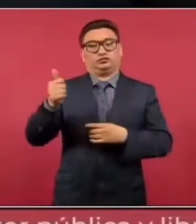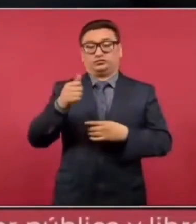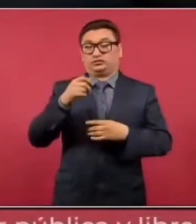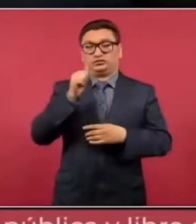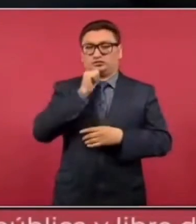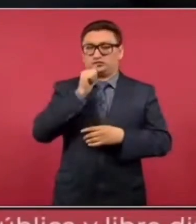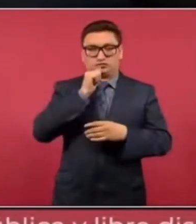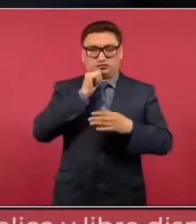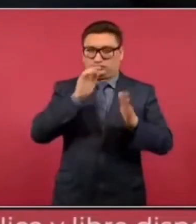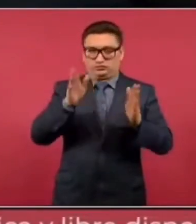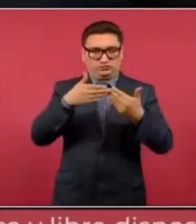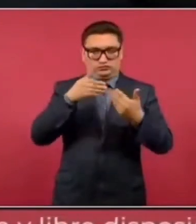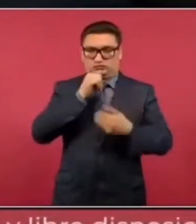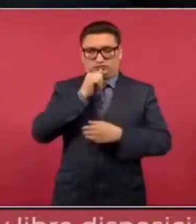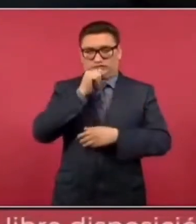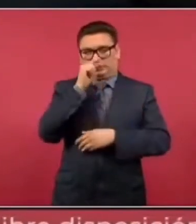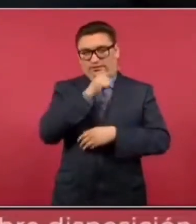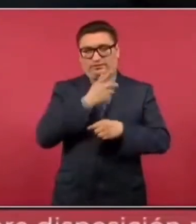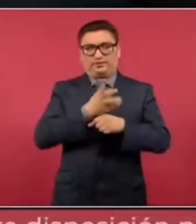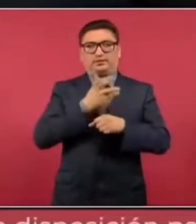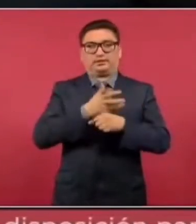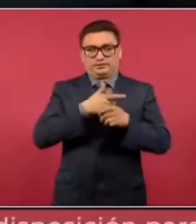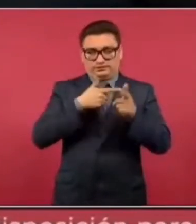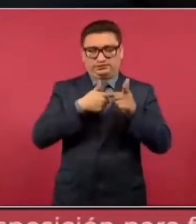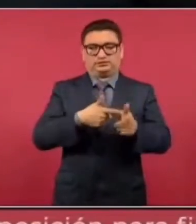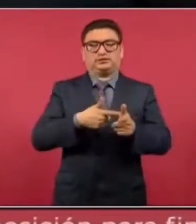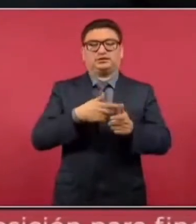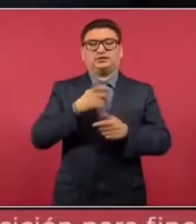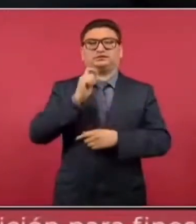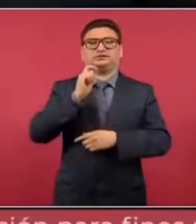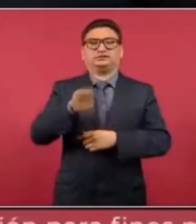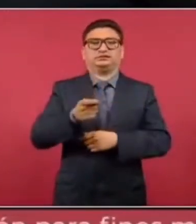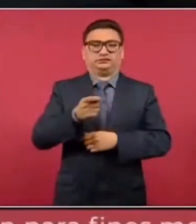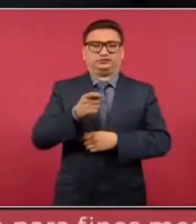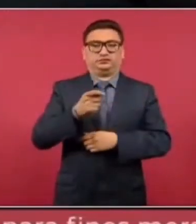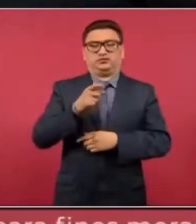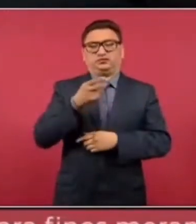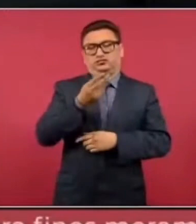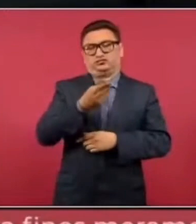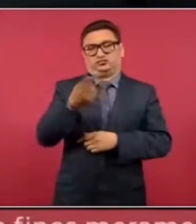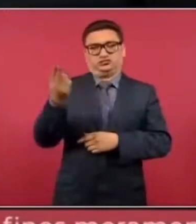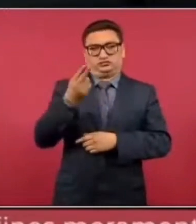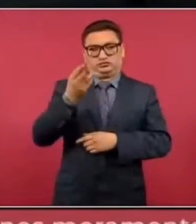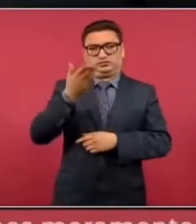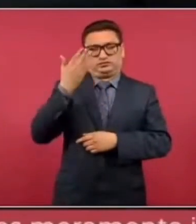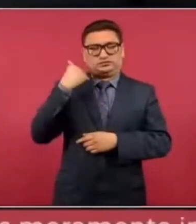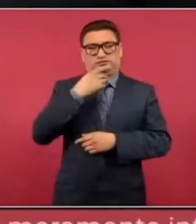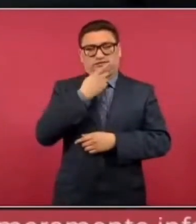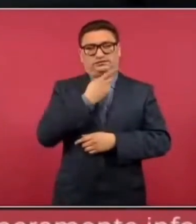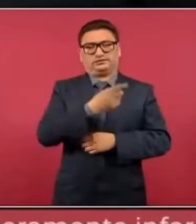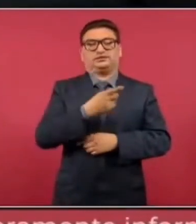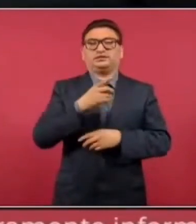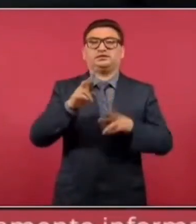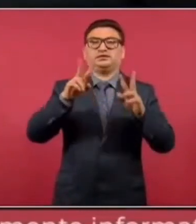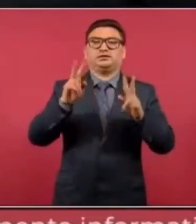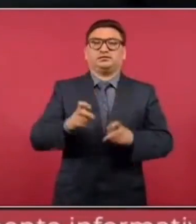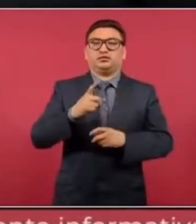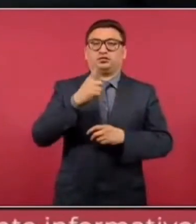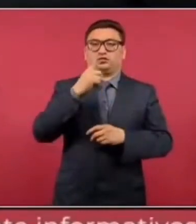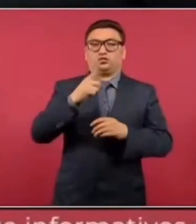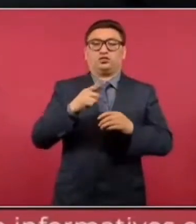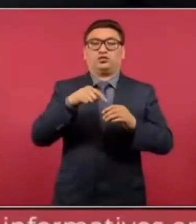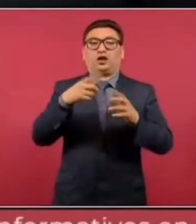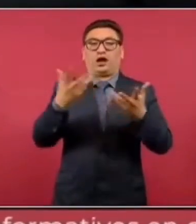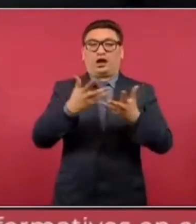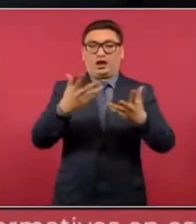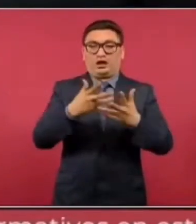no está cerrado en Estados Unidos y bueno, pues tiene que ver con lo que usted, bueno, mencionaba con este asunto de que no se trata solo de una burbuja, pudiera